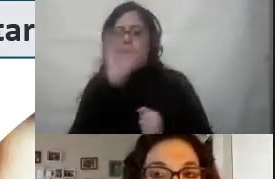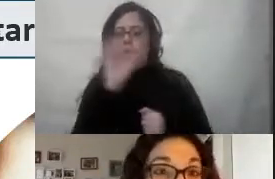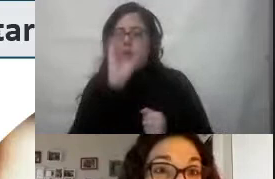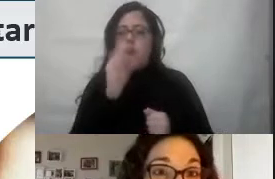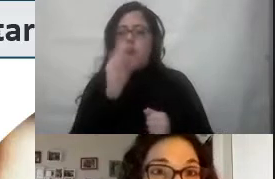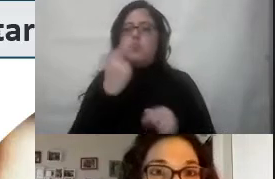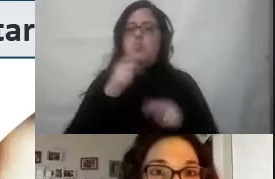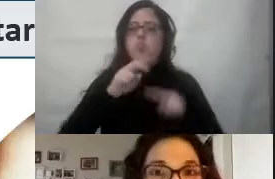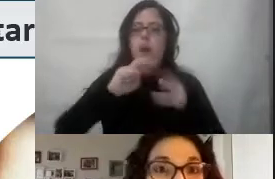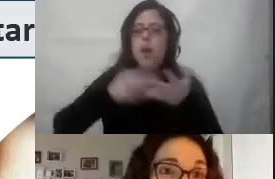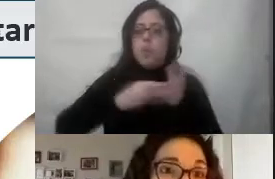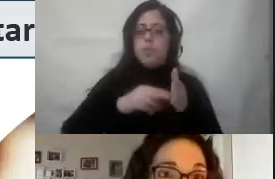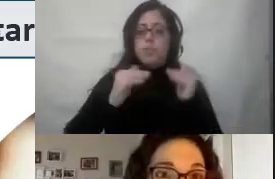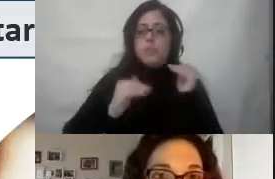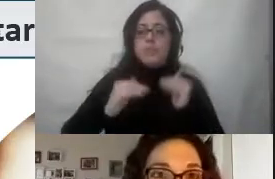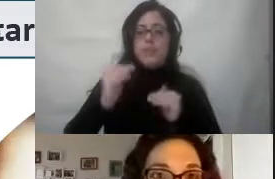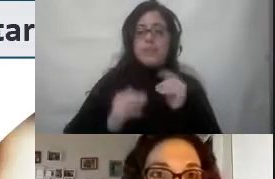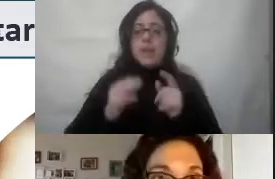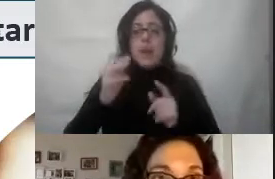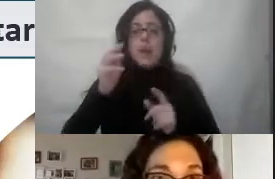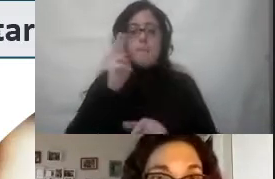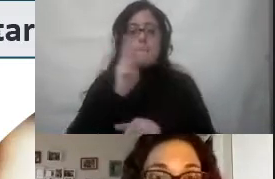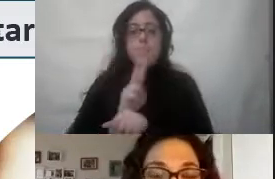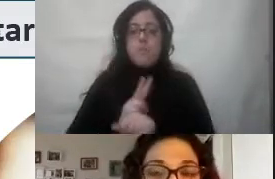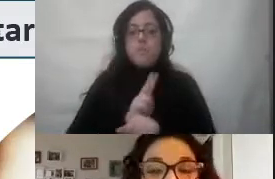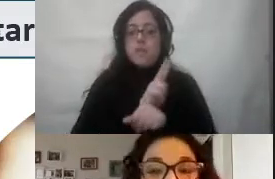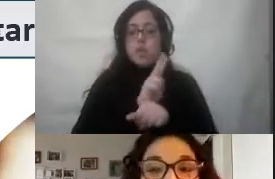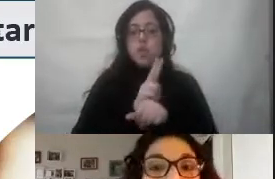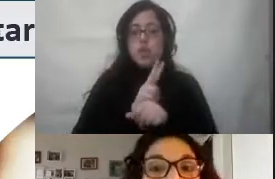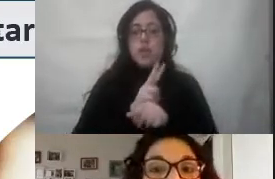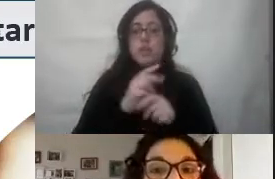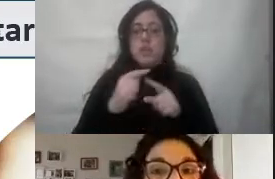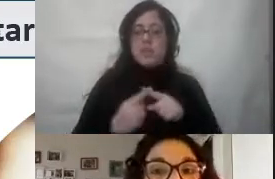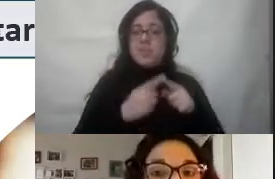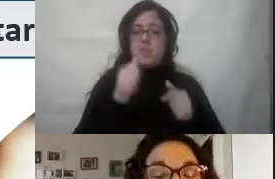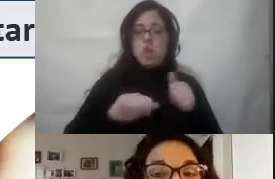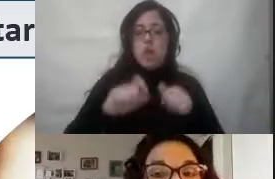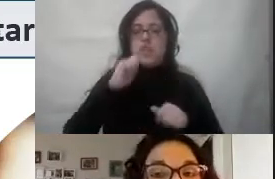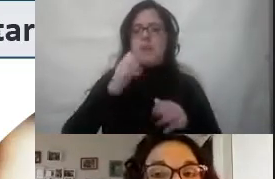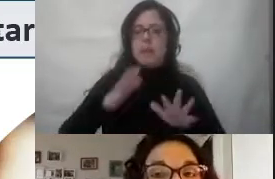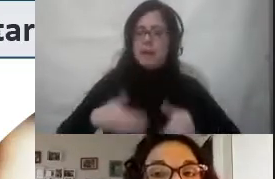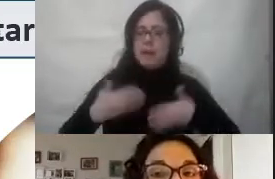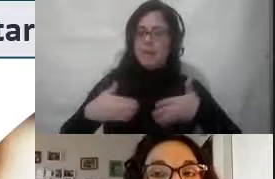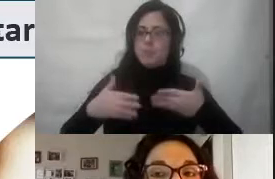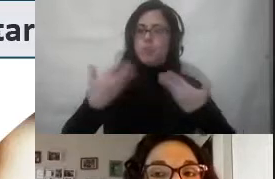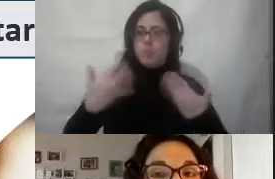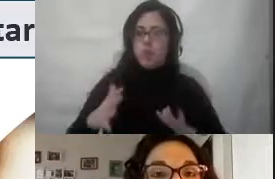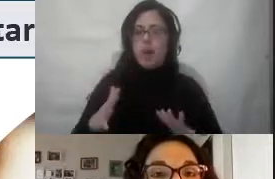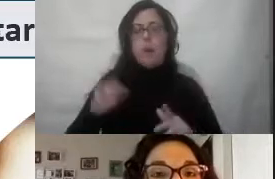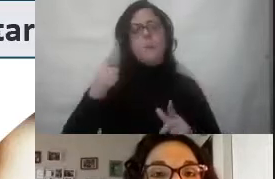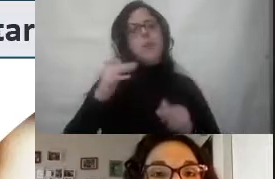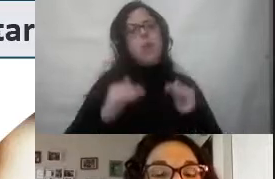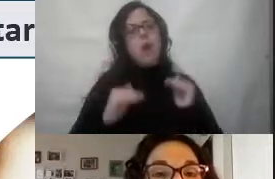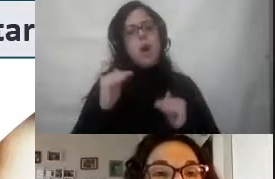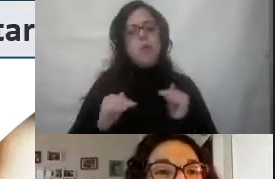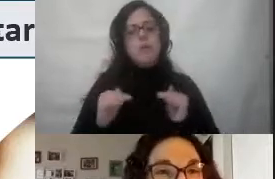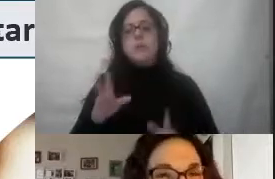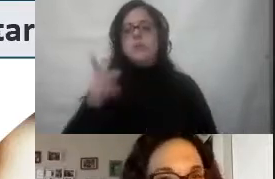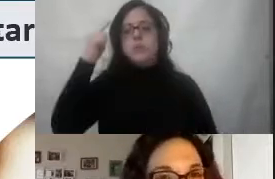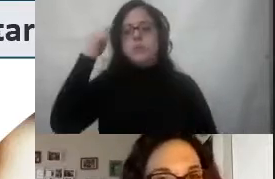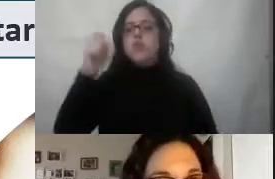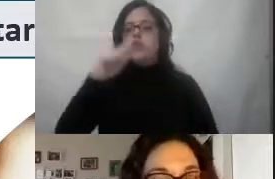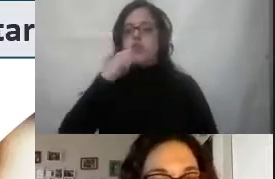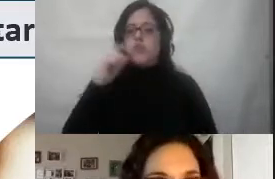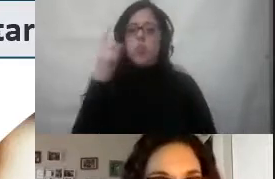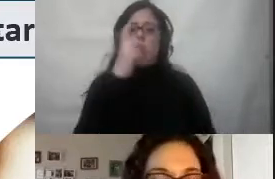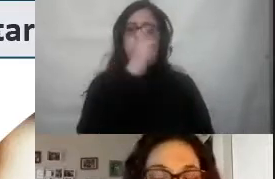a los profes de ciencias sociales nos motiva a promover pensamiento crítico, ¿sí? Sin embargo, uno podría decir que es lo más complejo